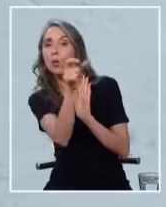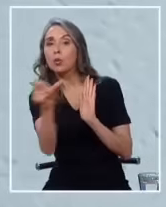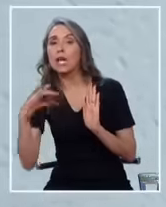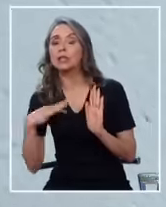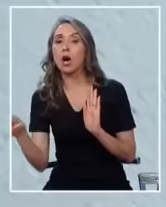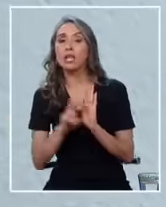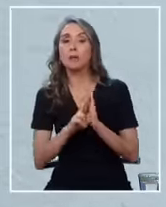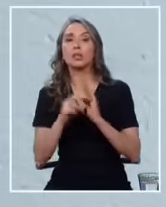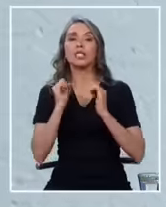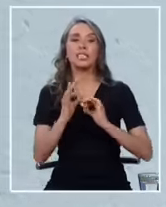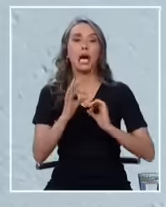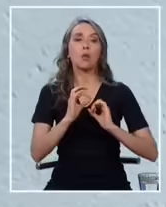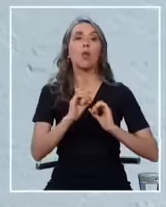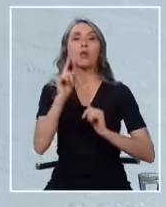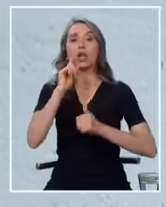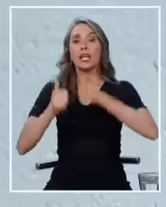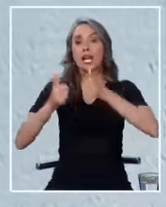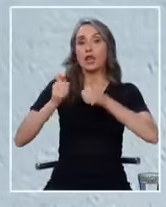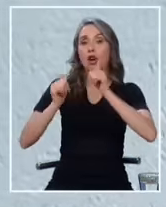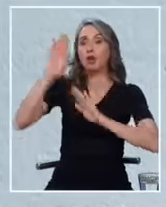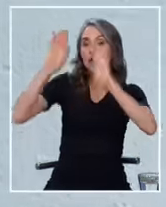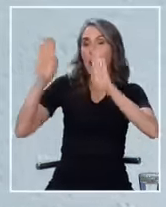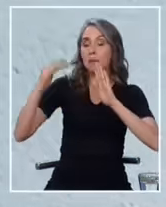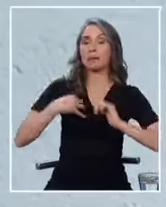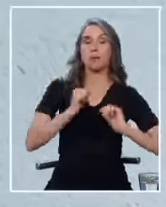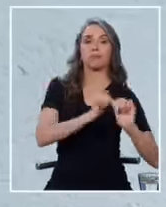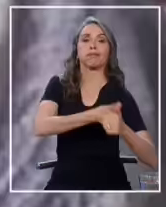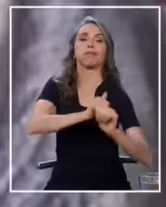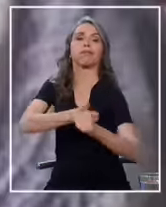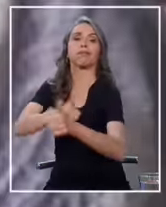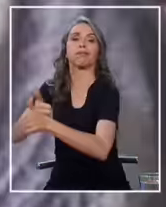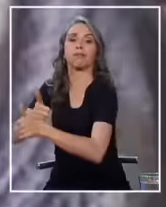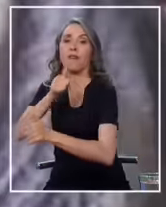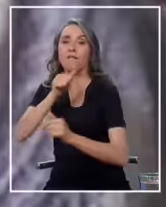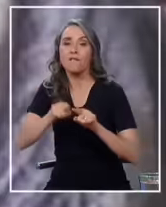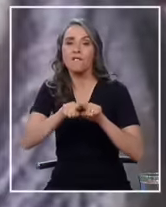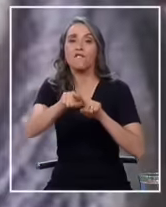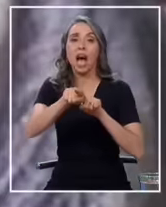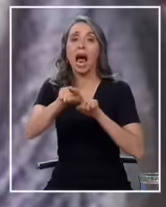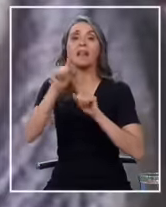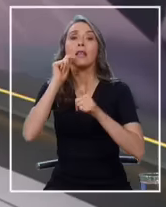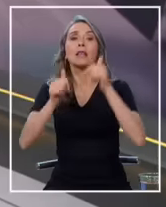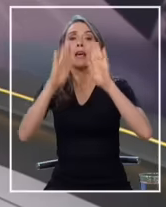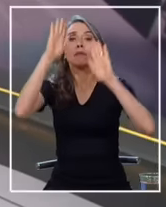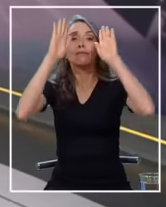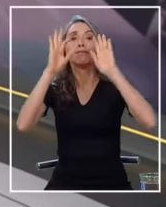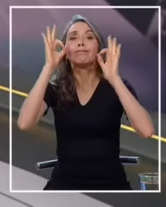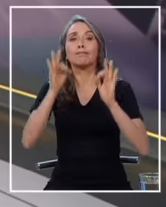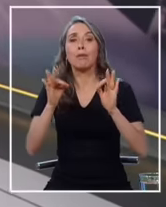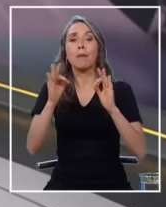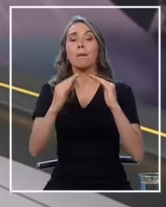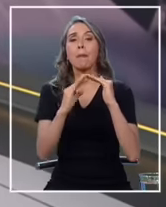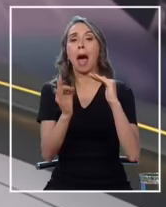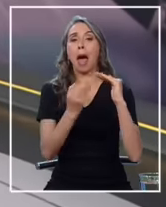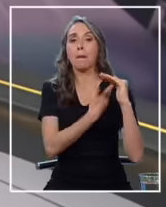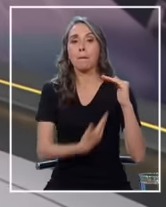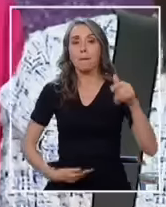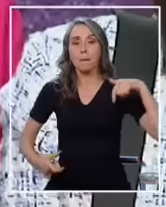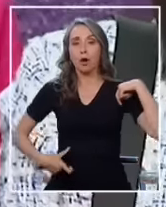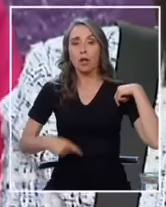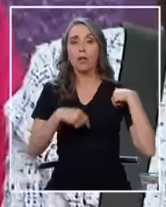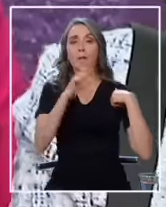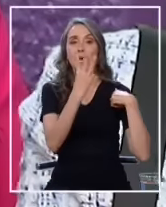se impondría a todos sus eventuales adversarios en la aún lejana carrera a la moneda. Según el estudio, Matthei supera por